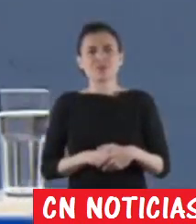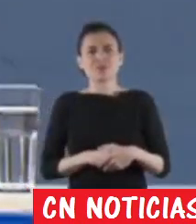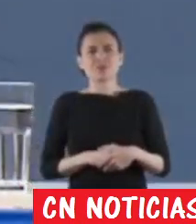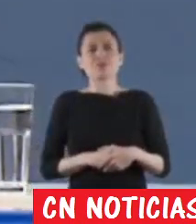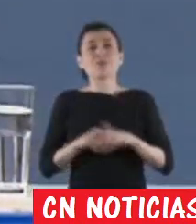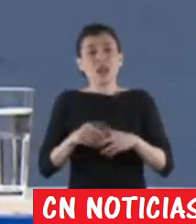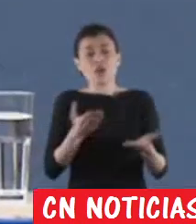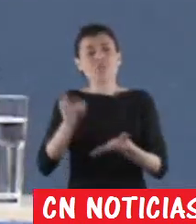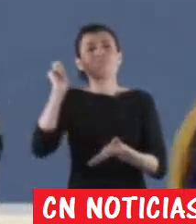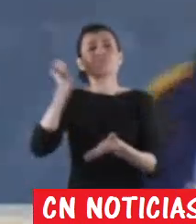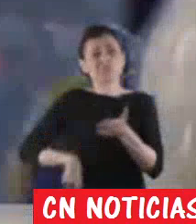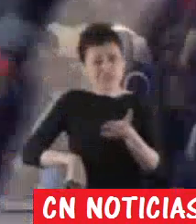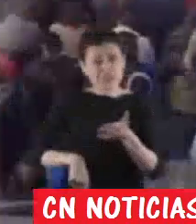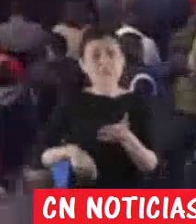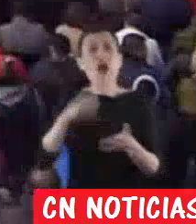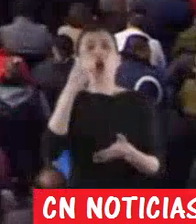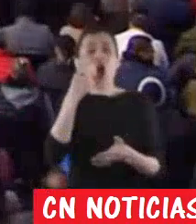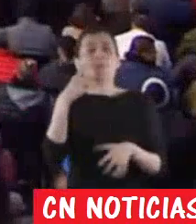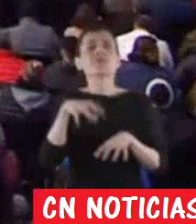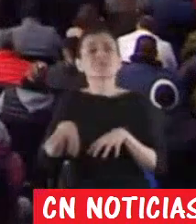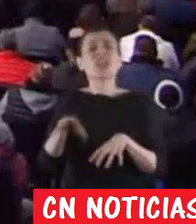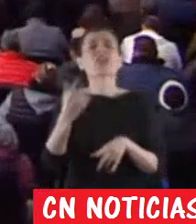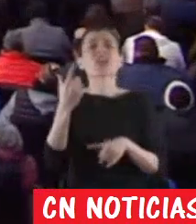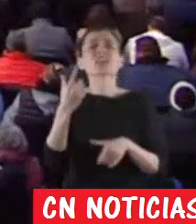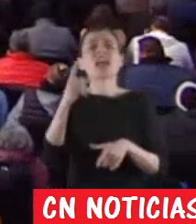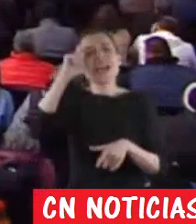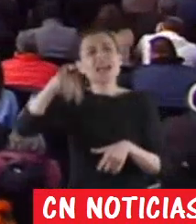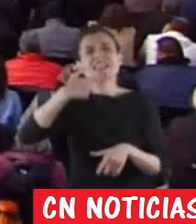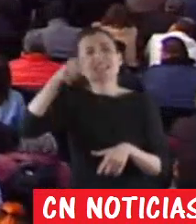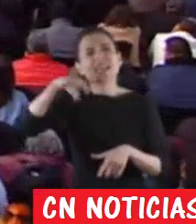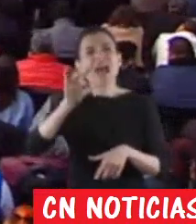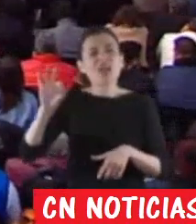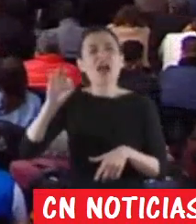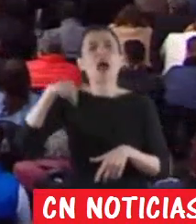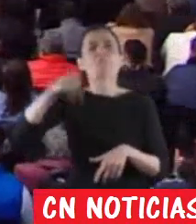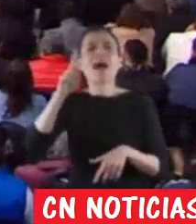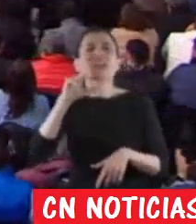Firma el señor Intendente Municipal de Ensenada, Mario Seco.